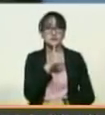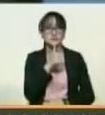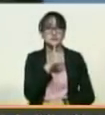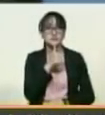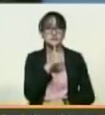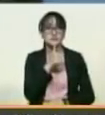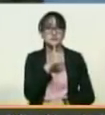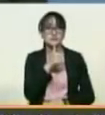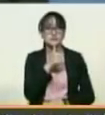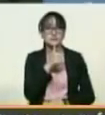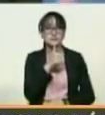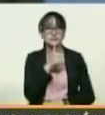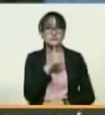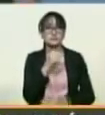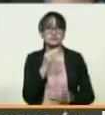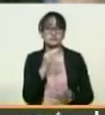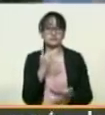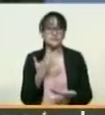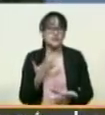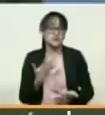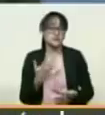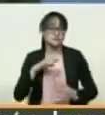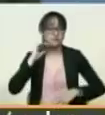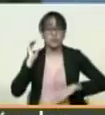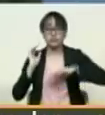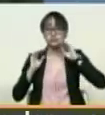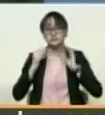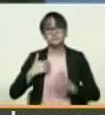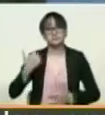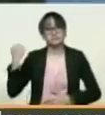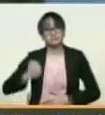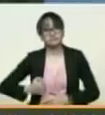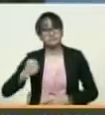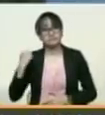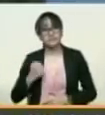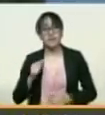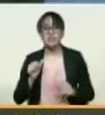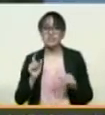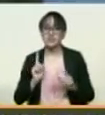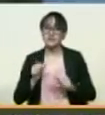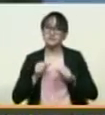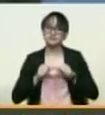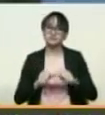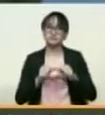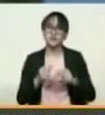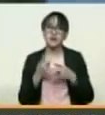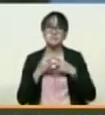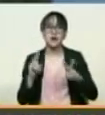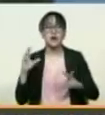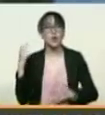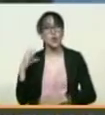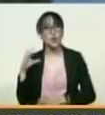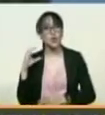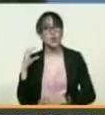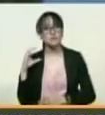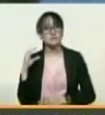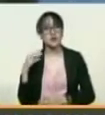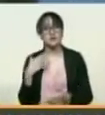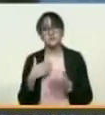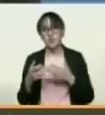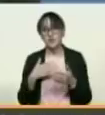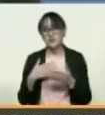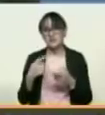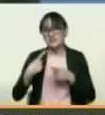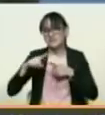bueno, definitivamente uno se frustra. Pero nuestra insistencia debe ser permanente por la paz en Colombia. Más allá de las diferencias que